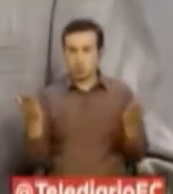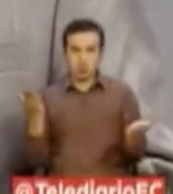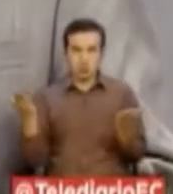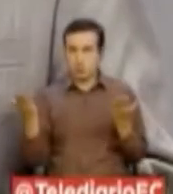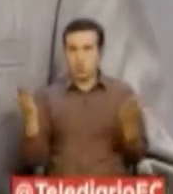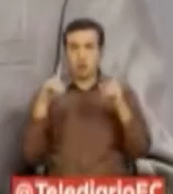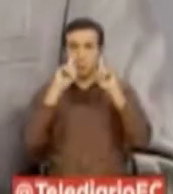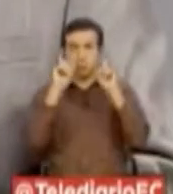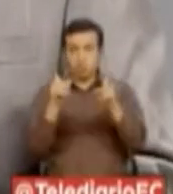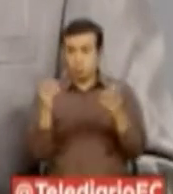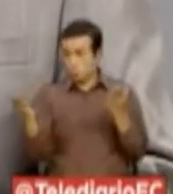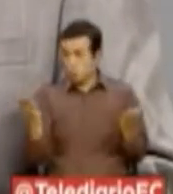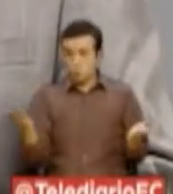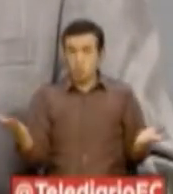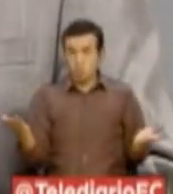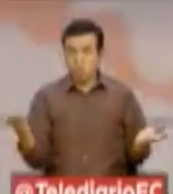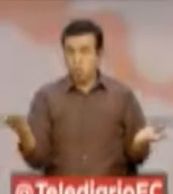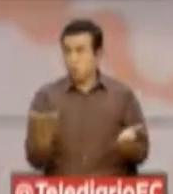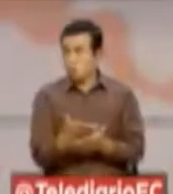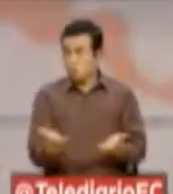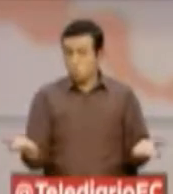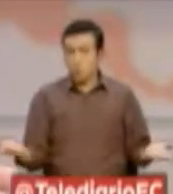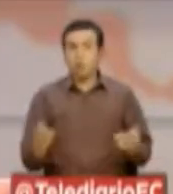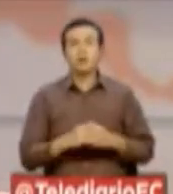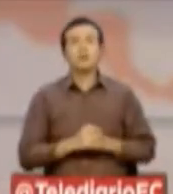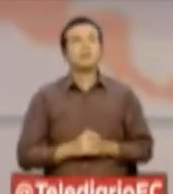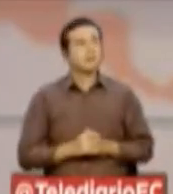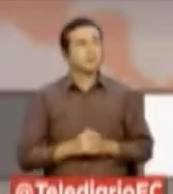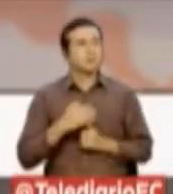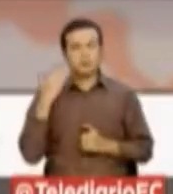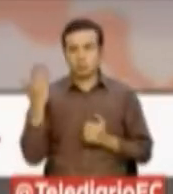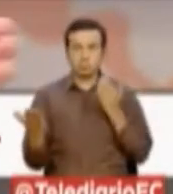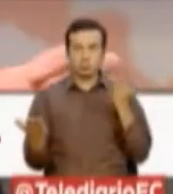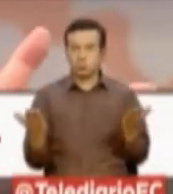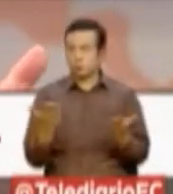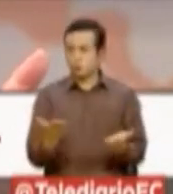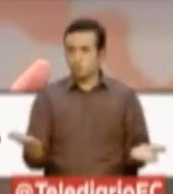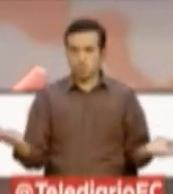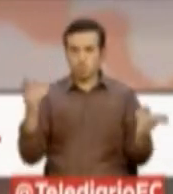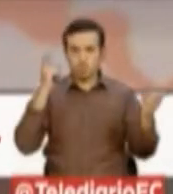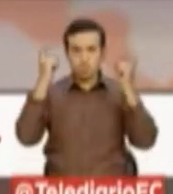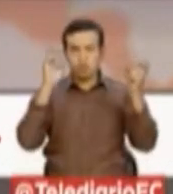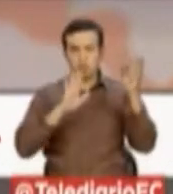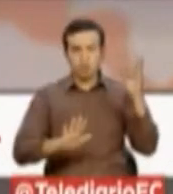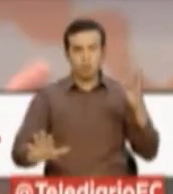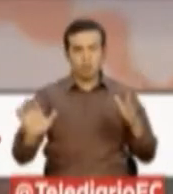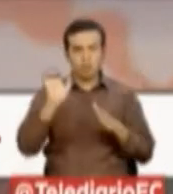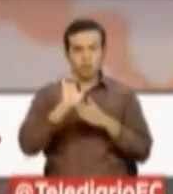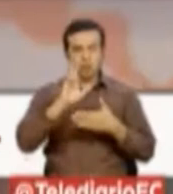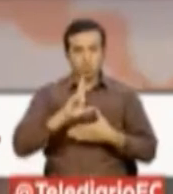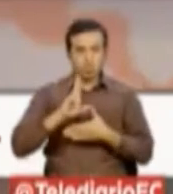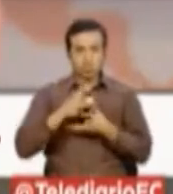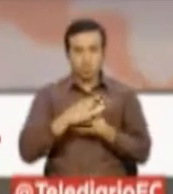la pregunta se repite en la historia del país claro ahí están retratados dos figuras de gobernante que ha tenido el ecuador y américa latina'